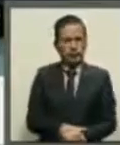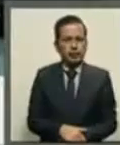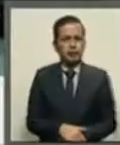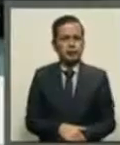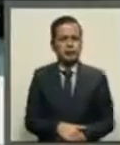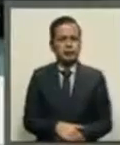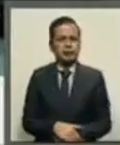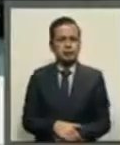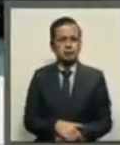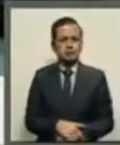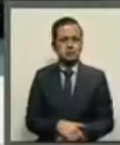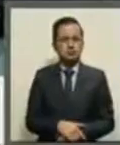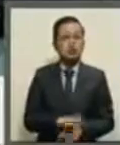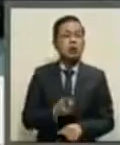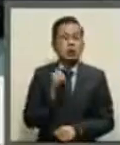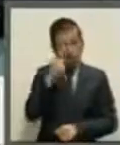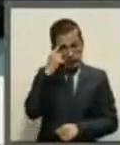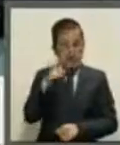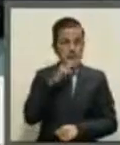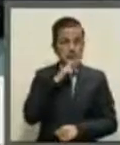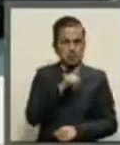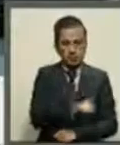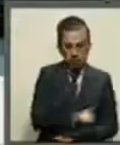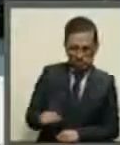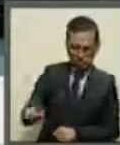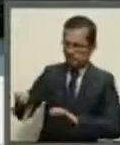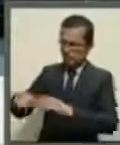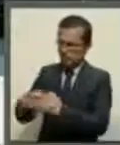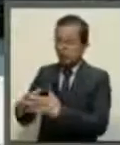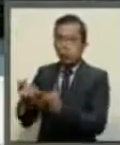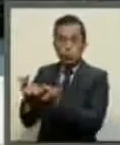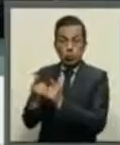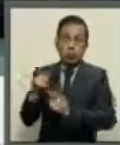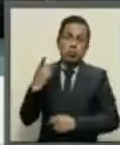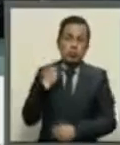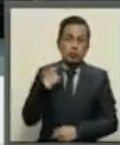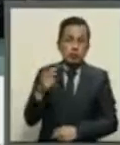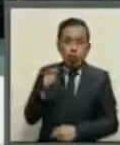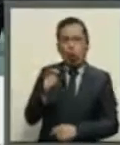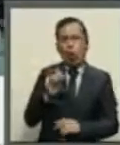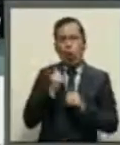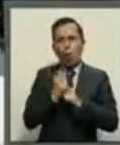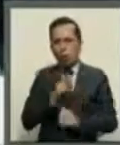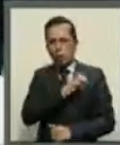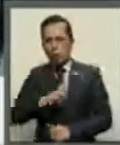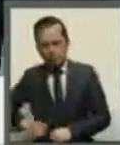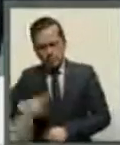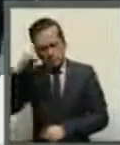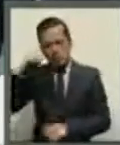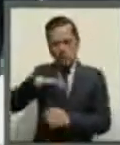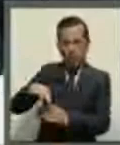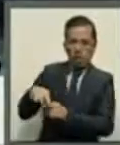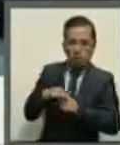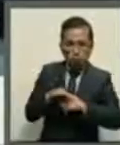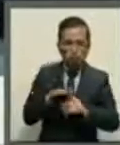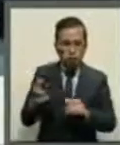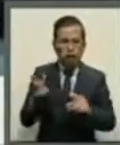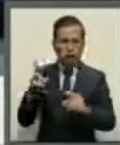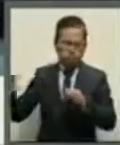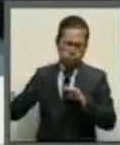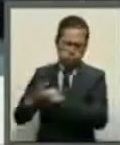ocupe en lo inmediato el cargo partidista o de elección popular representado a algún partido